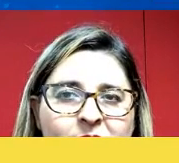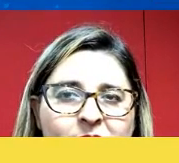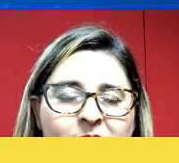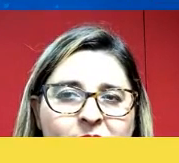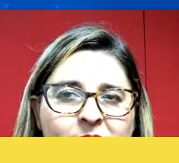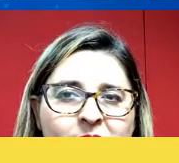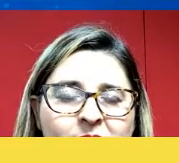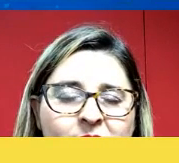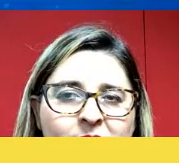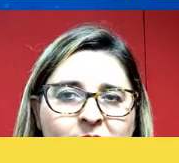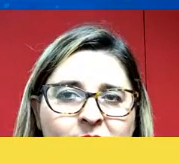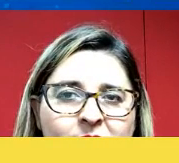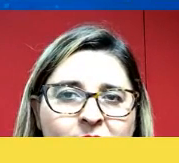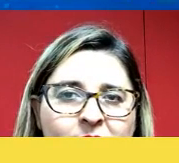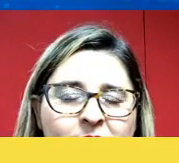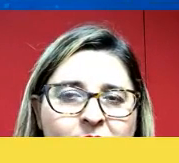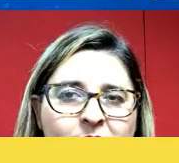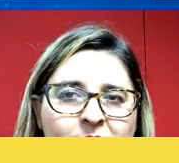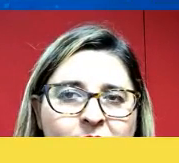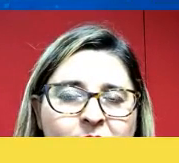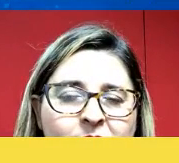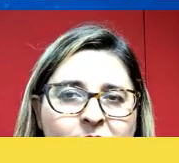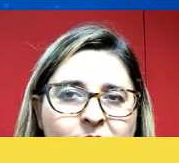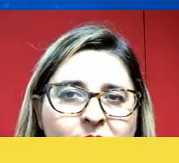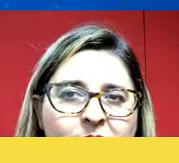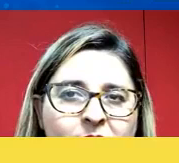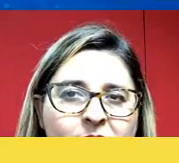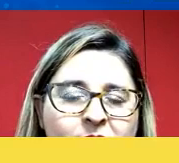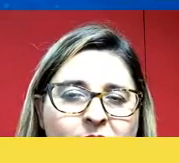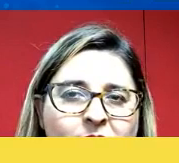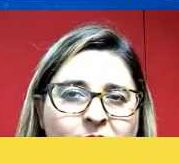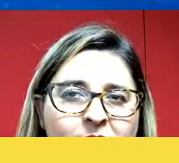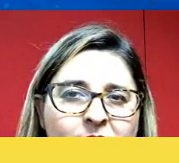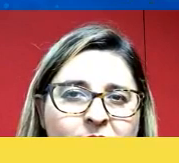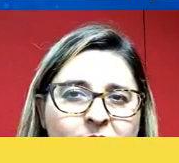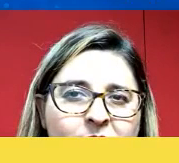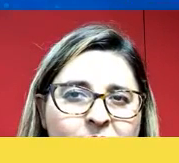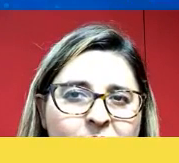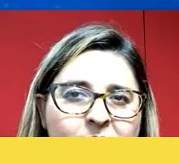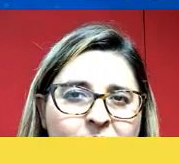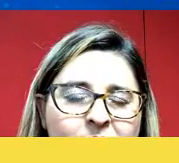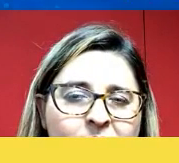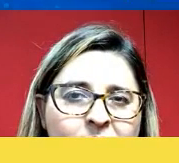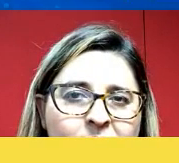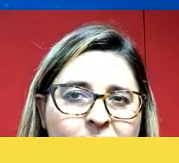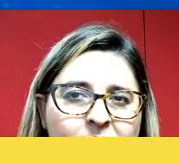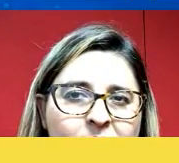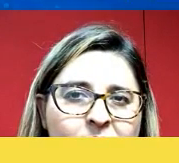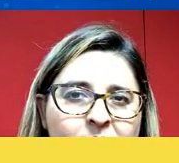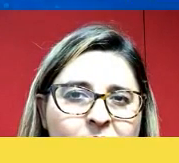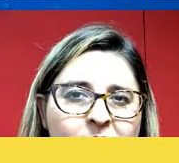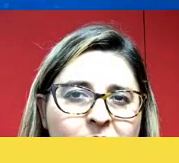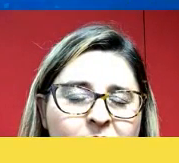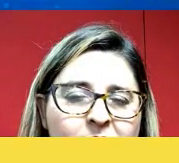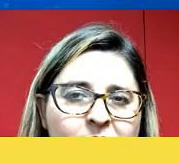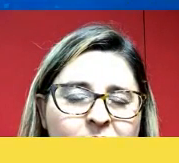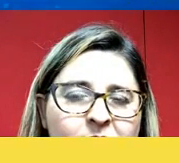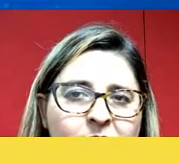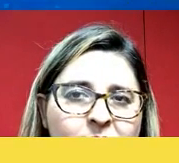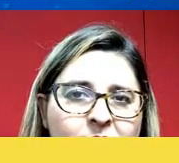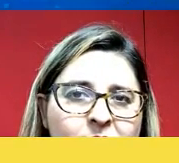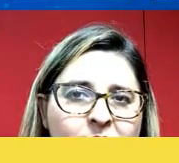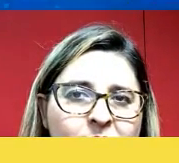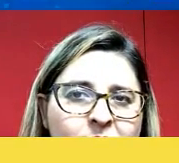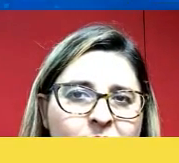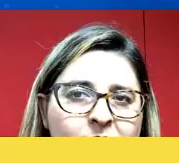tamaño actual, chocó con un planetoide del tamaño de Marte, que generó la